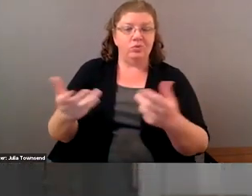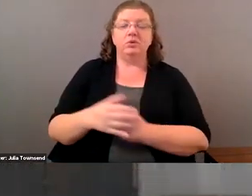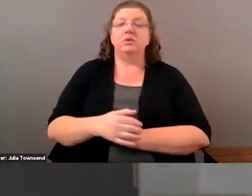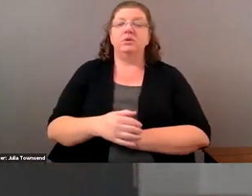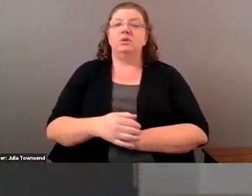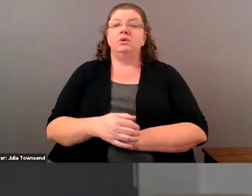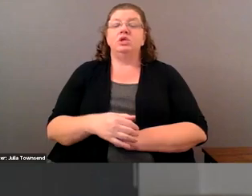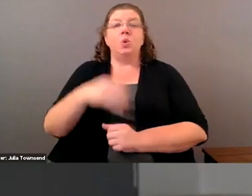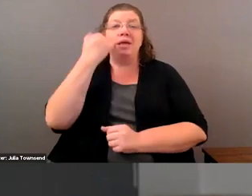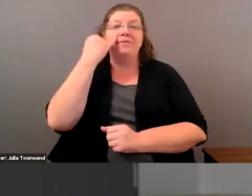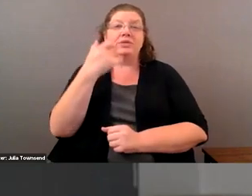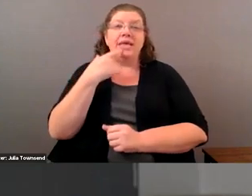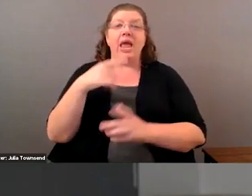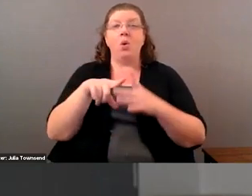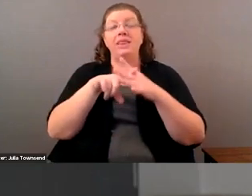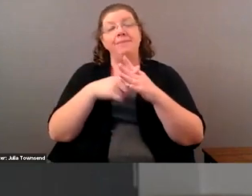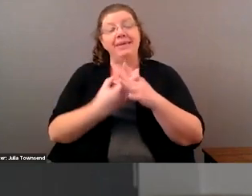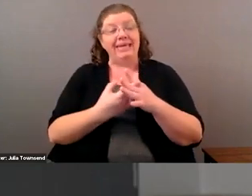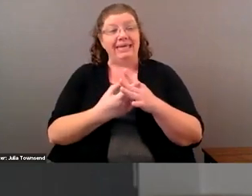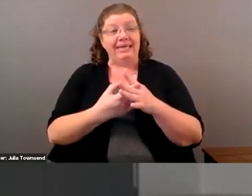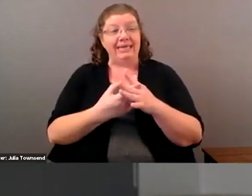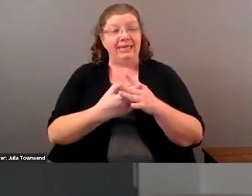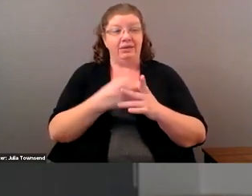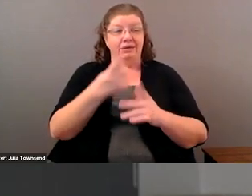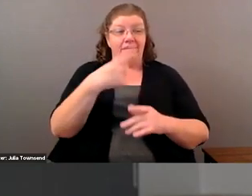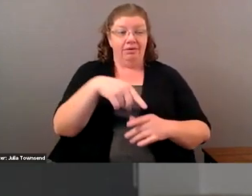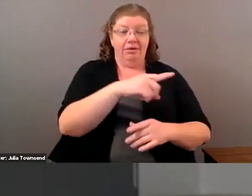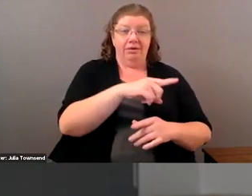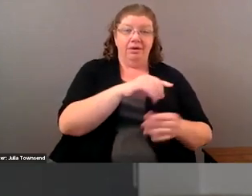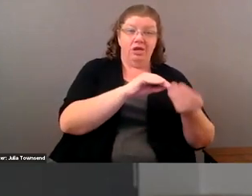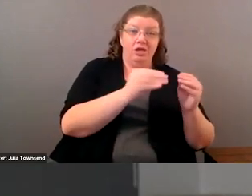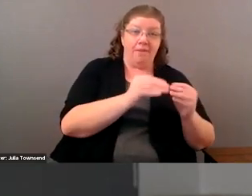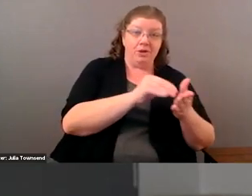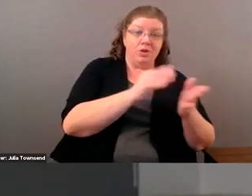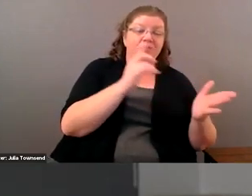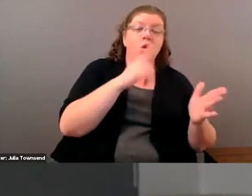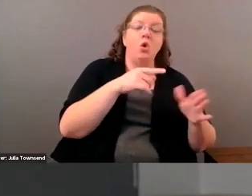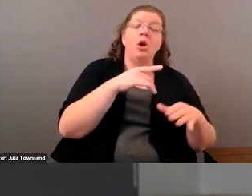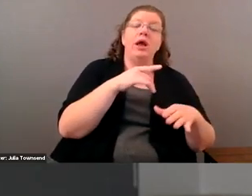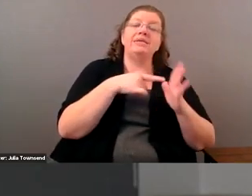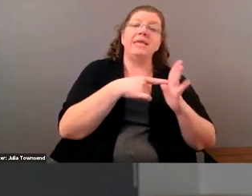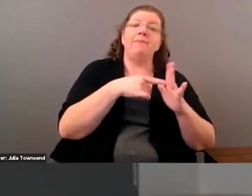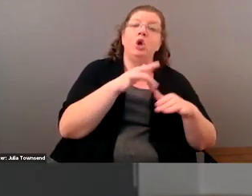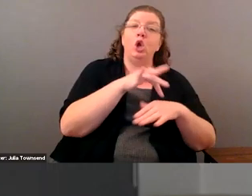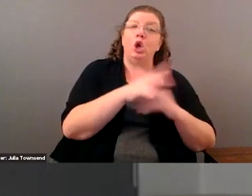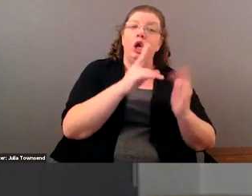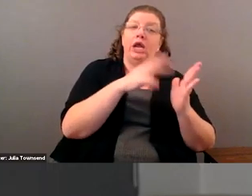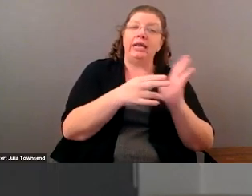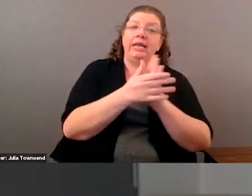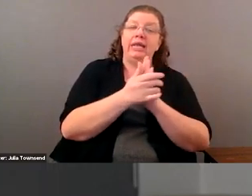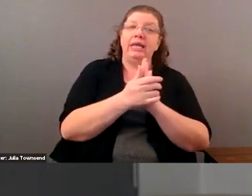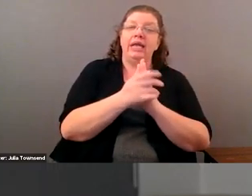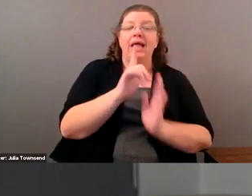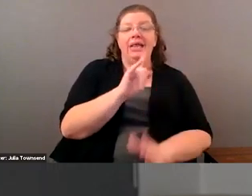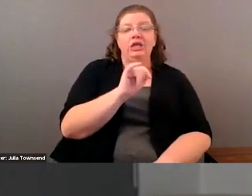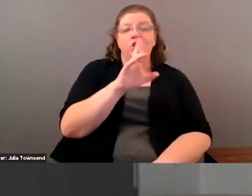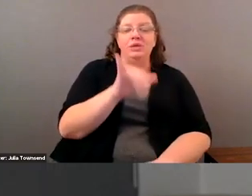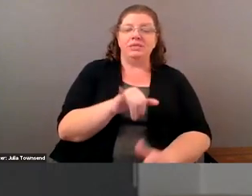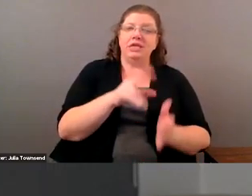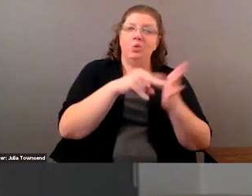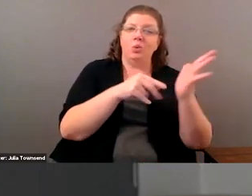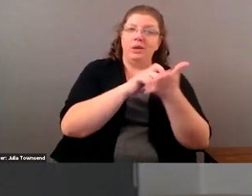también quiero saber el antes y después entonces si decimos ok al principio este número de